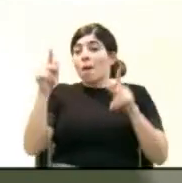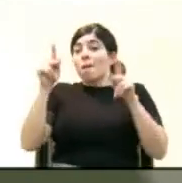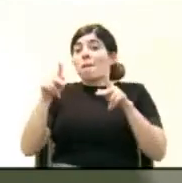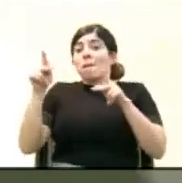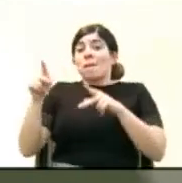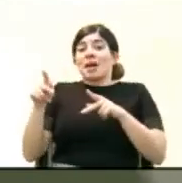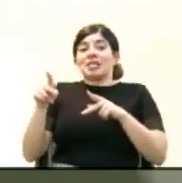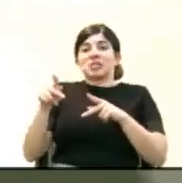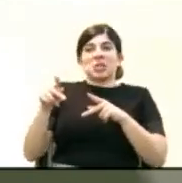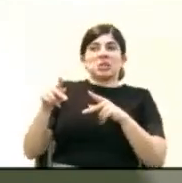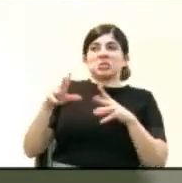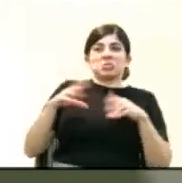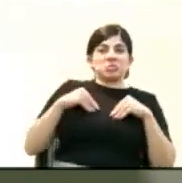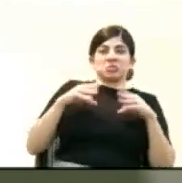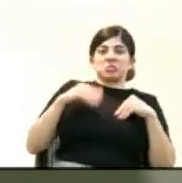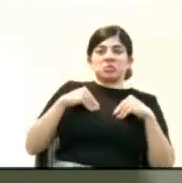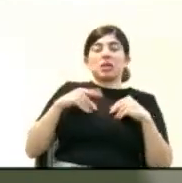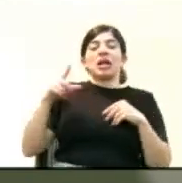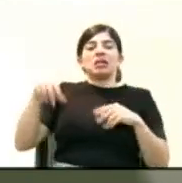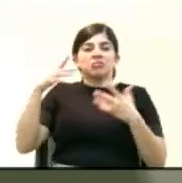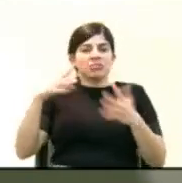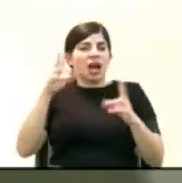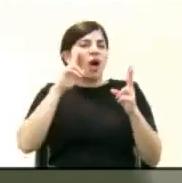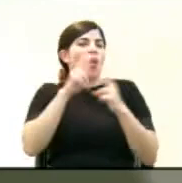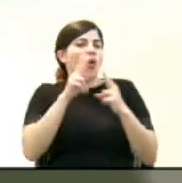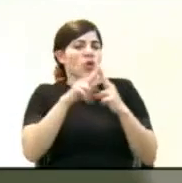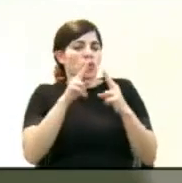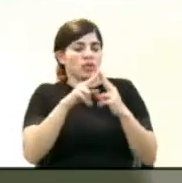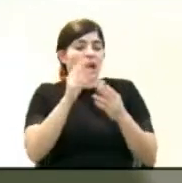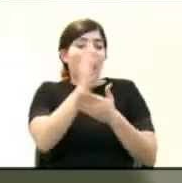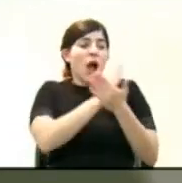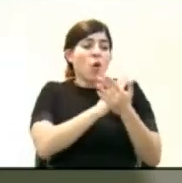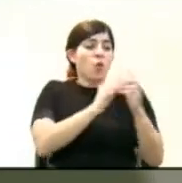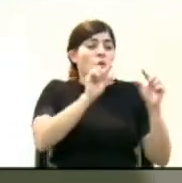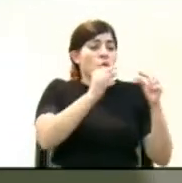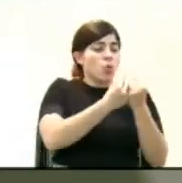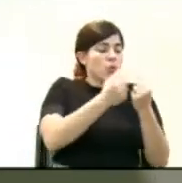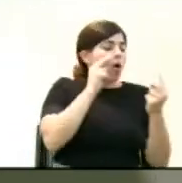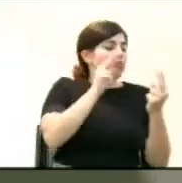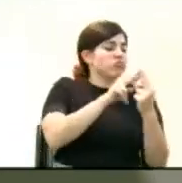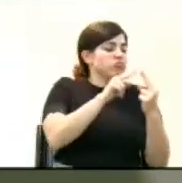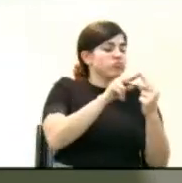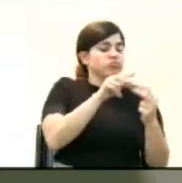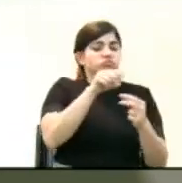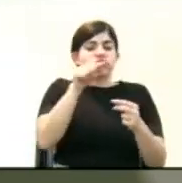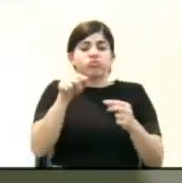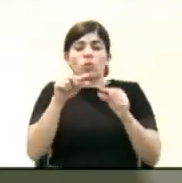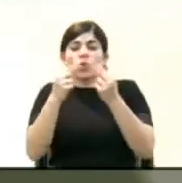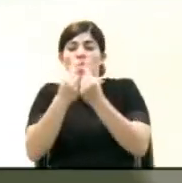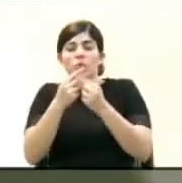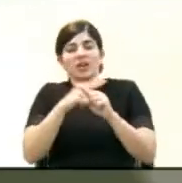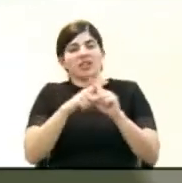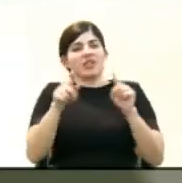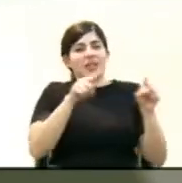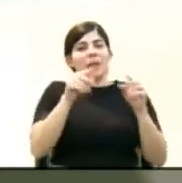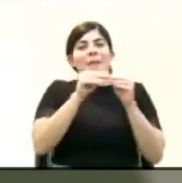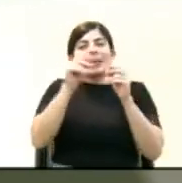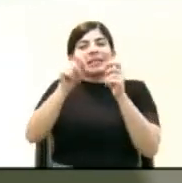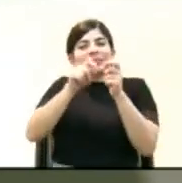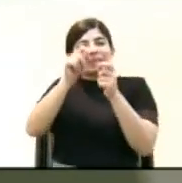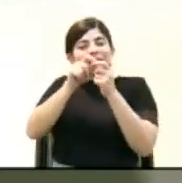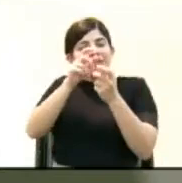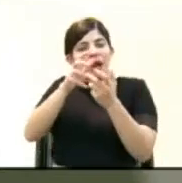renuentes también están identificadas. Hay grupos poblacionales que son más renuentes que otros. Entonces la comunicación debe ser muy específica. Se le debe llegar